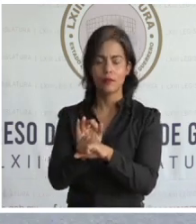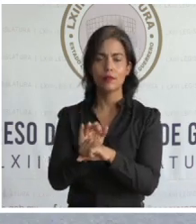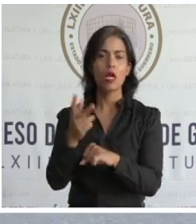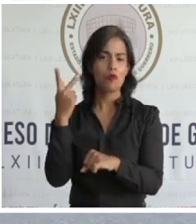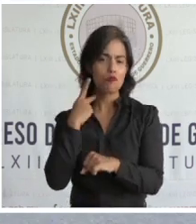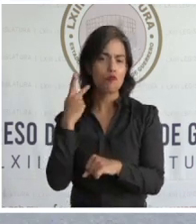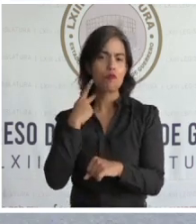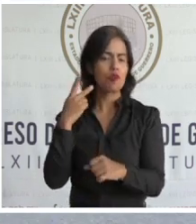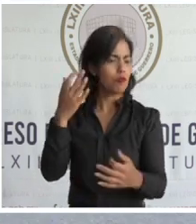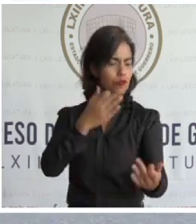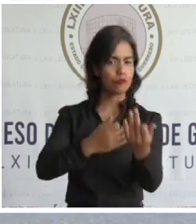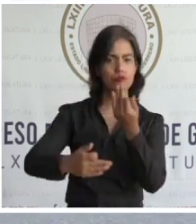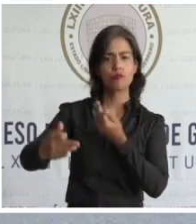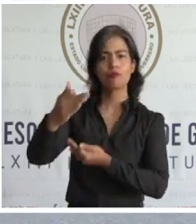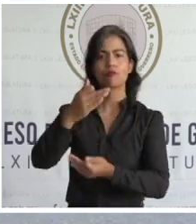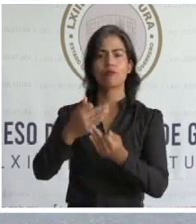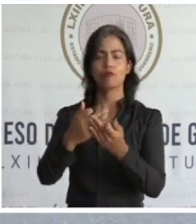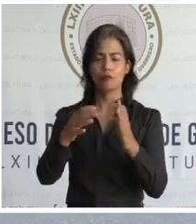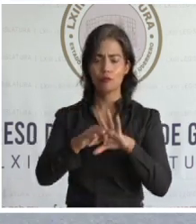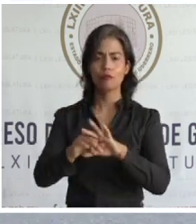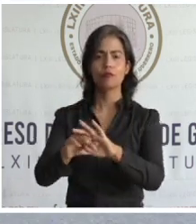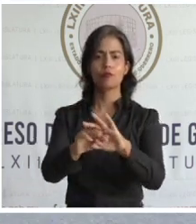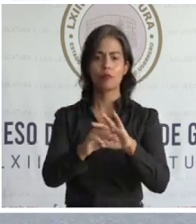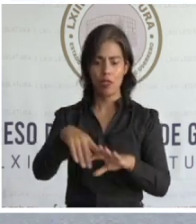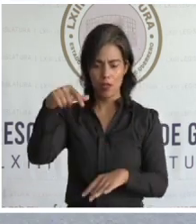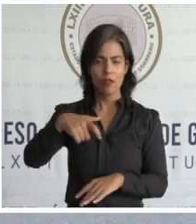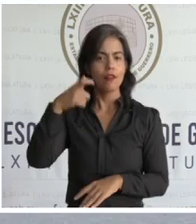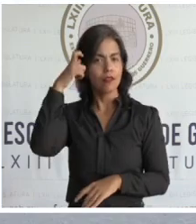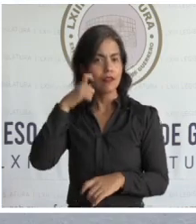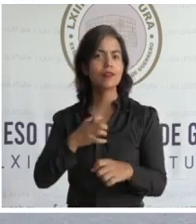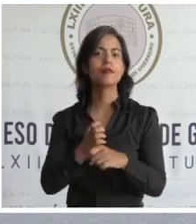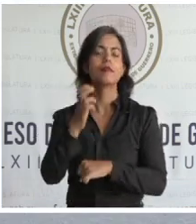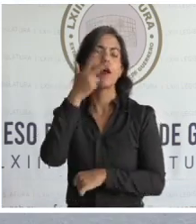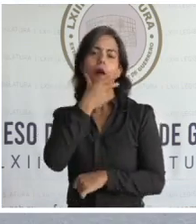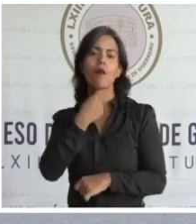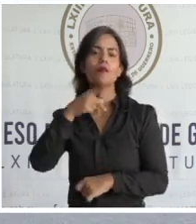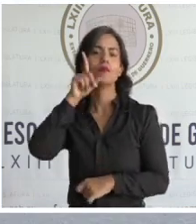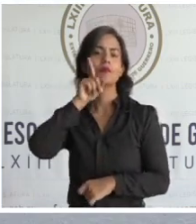identidad compartida, la de las y los guerrerenses. Es cuanto, presidenta.